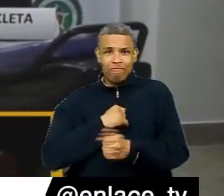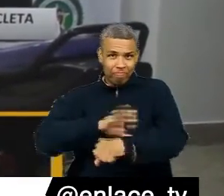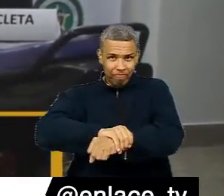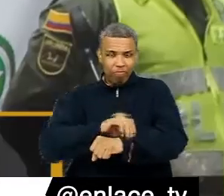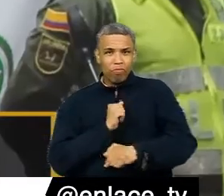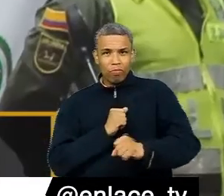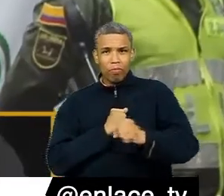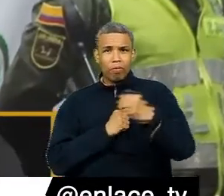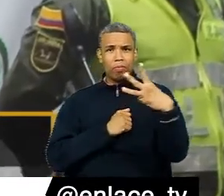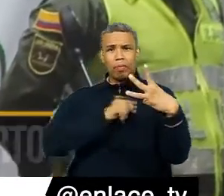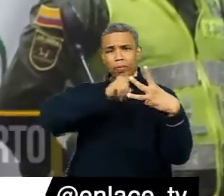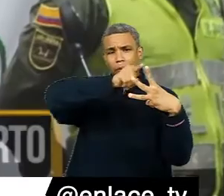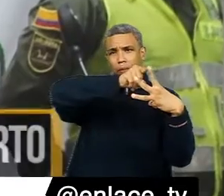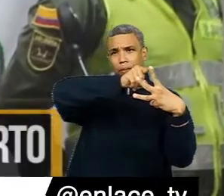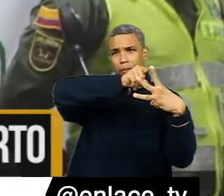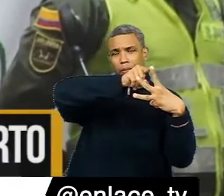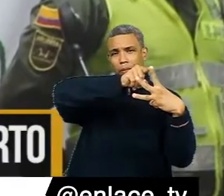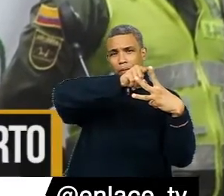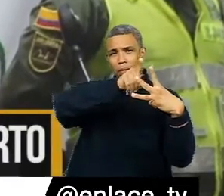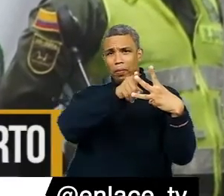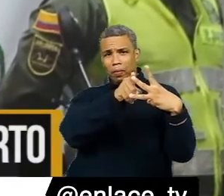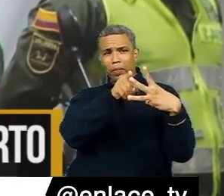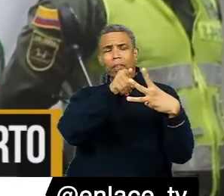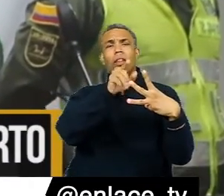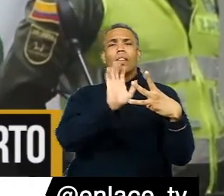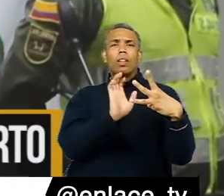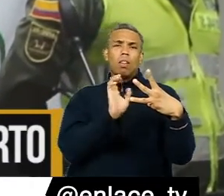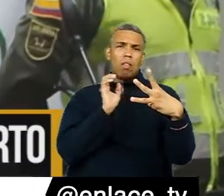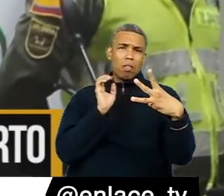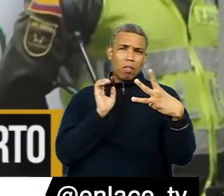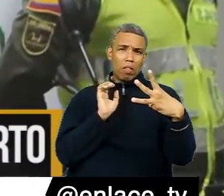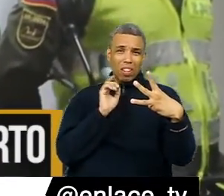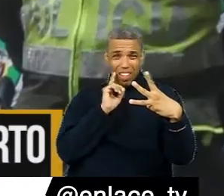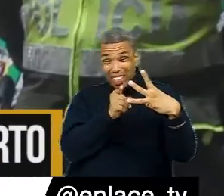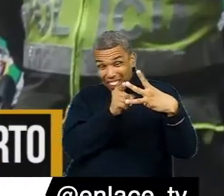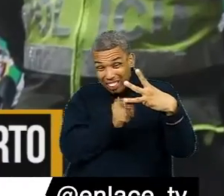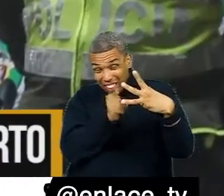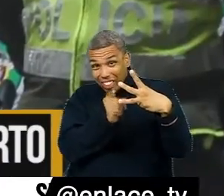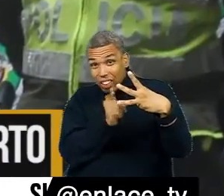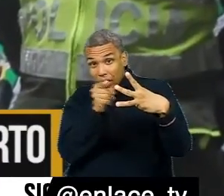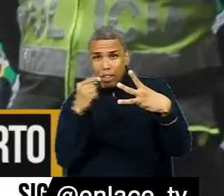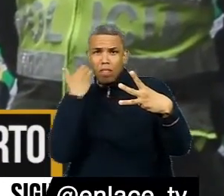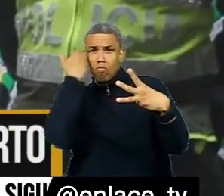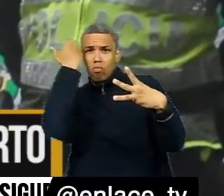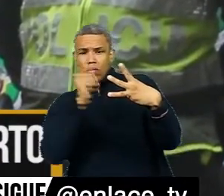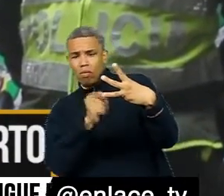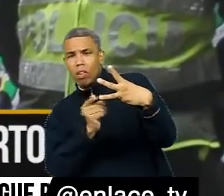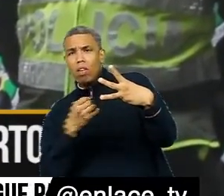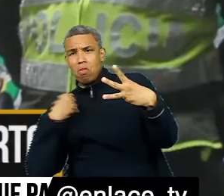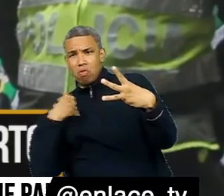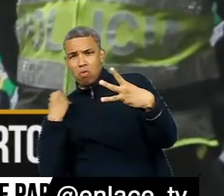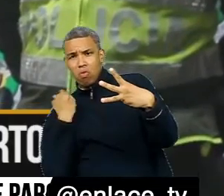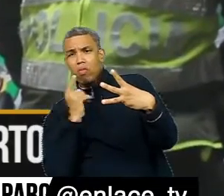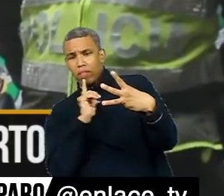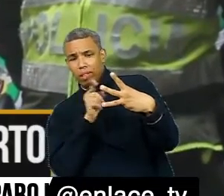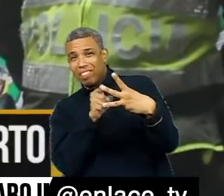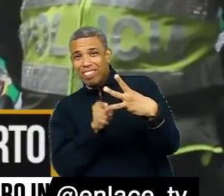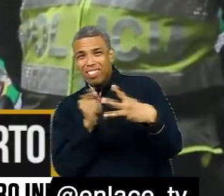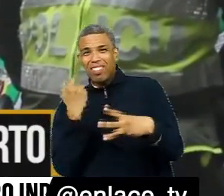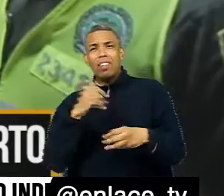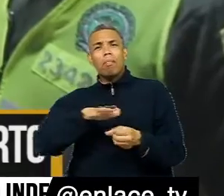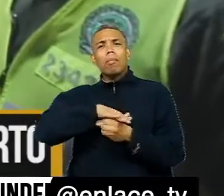un adulto y un joven de 18 años de edad, quienes habrían cometido un hurto en el barrio del Campestre la noche anterior a un ciudadano que fue intimidado